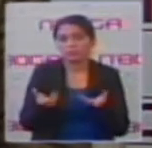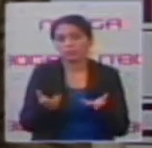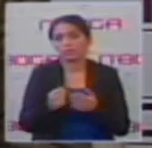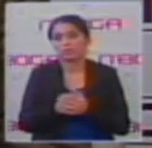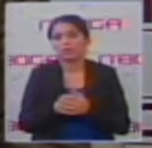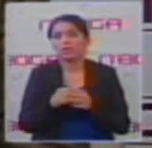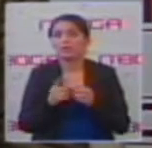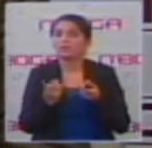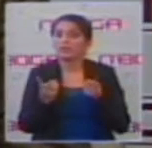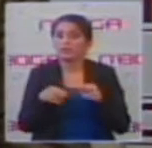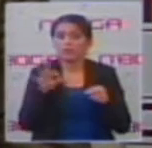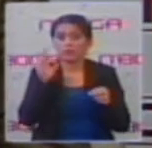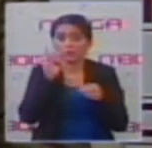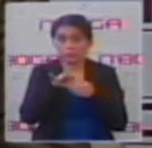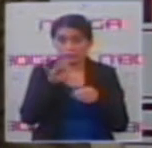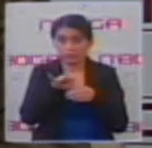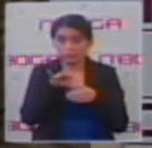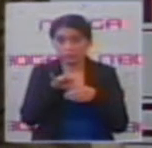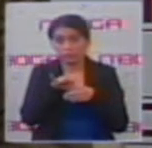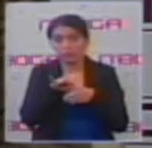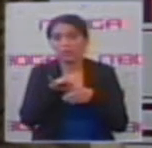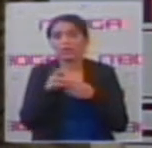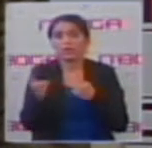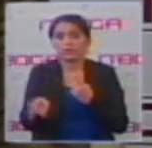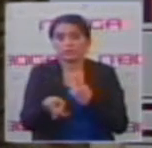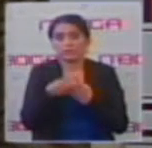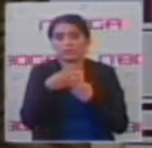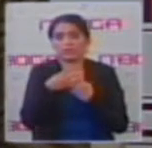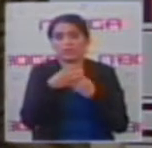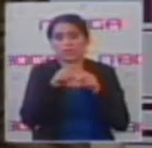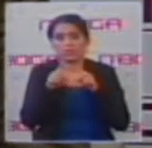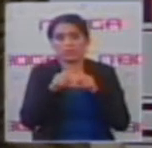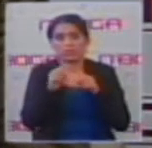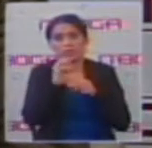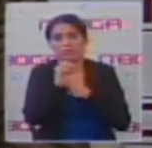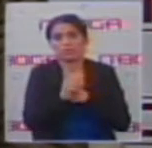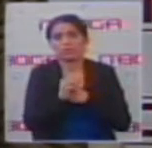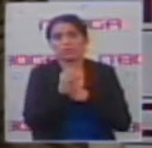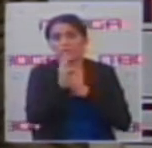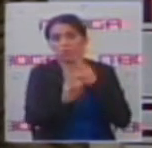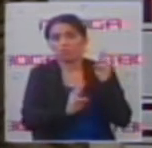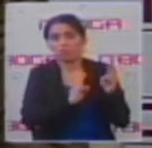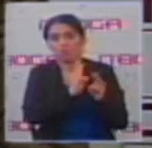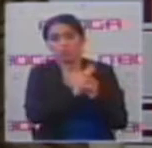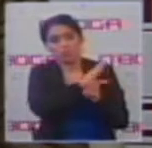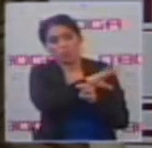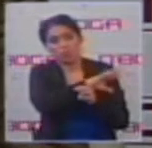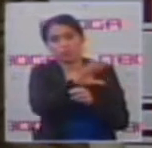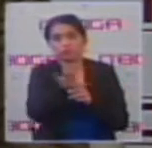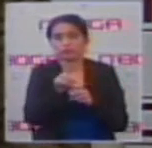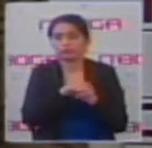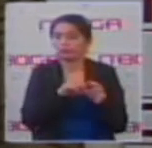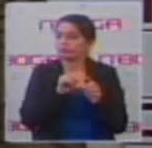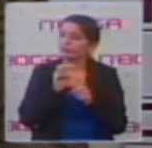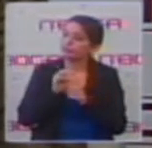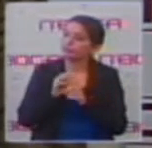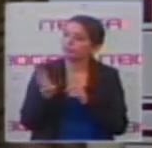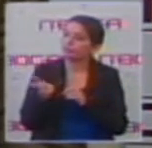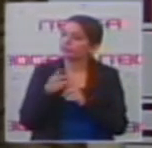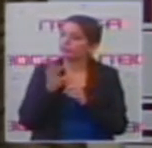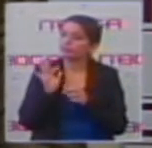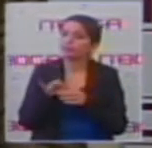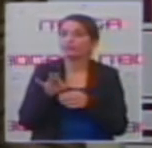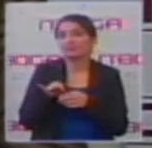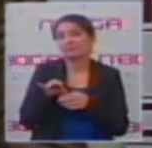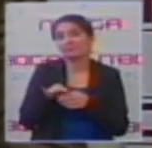a la página web de World Travel Awards de diferentes operadores del mundo, de diferentes usuarios de esos productos. Entonces se convierte en